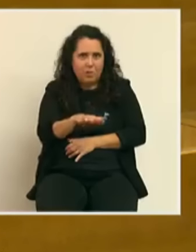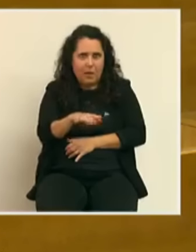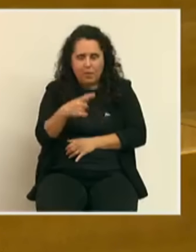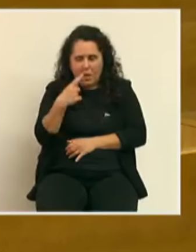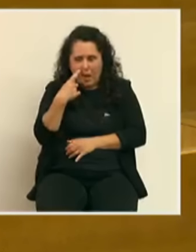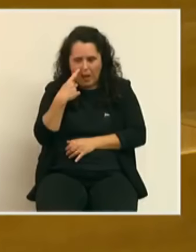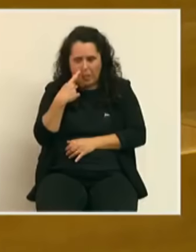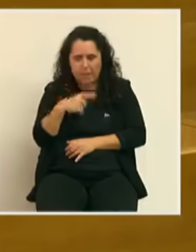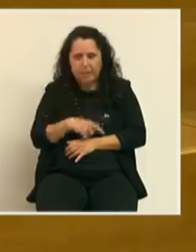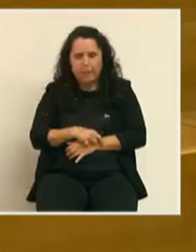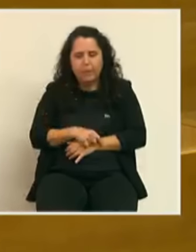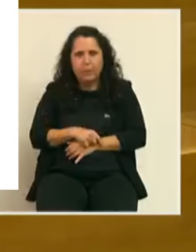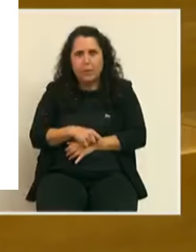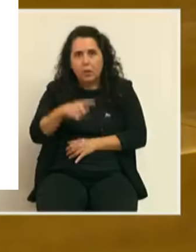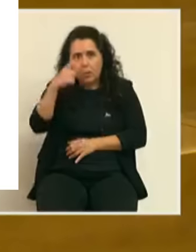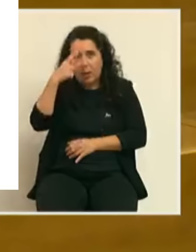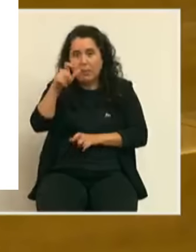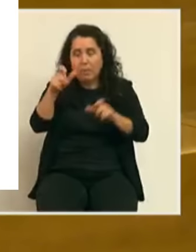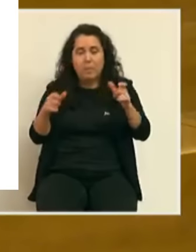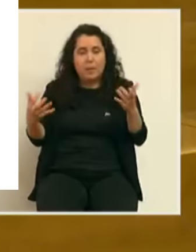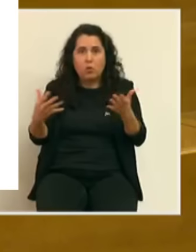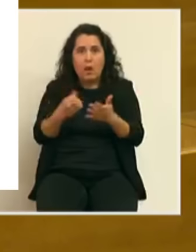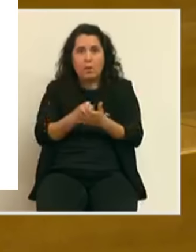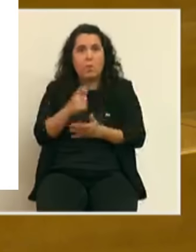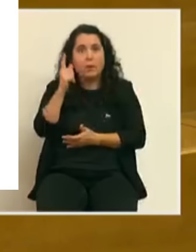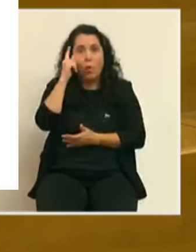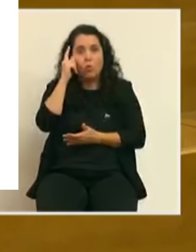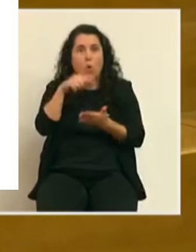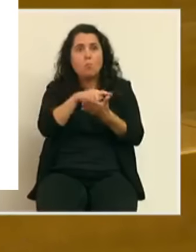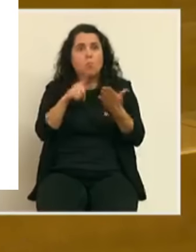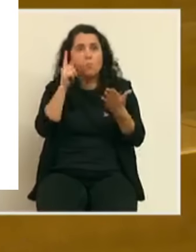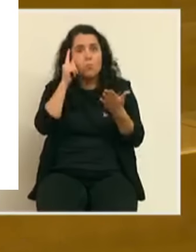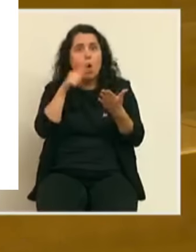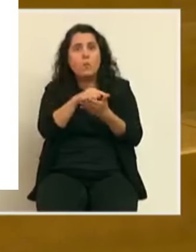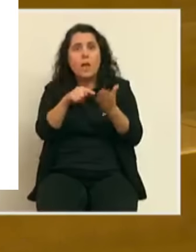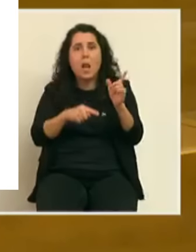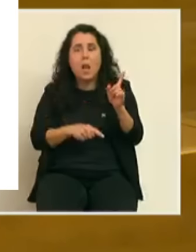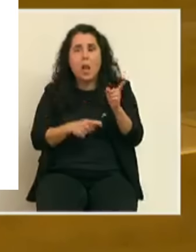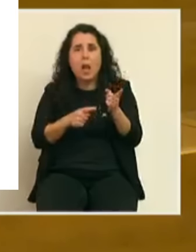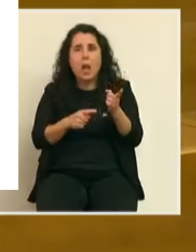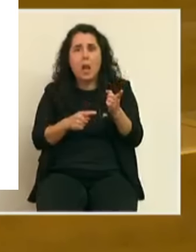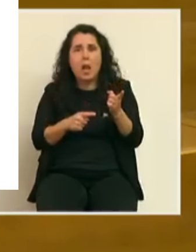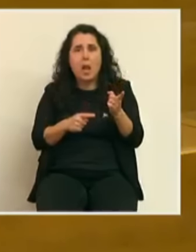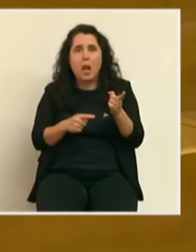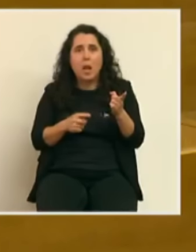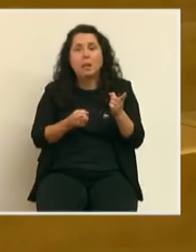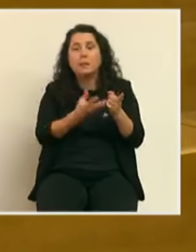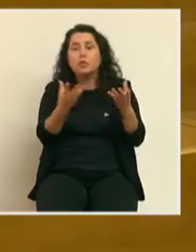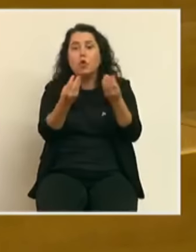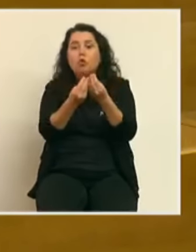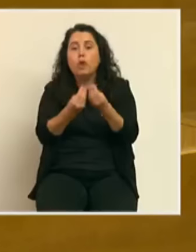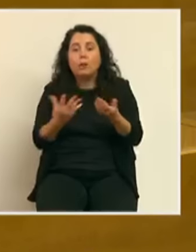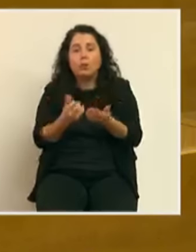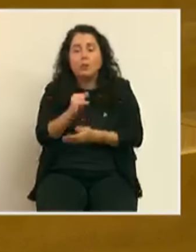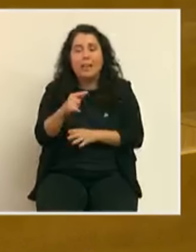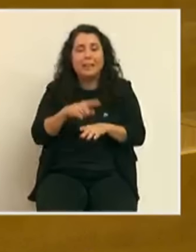¿Vostè sap que cualquiera persona, con un simple teléfono a la mano, tiene todas las dadas en